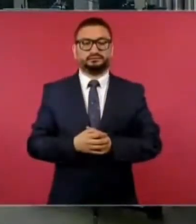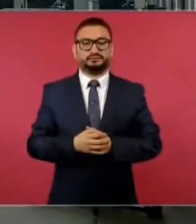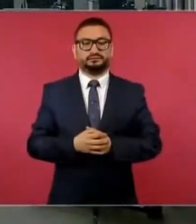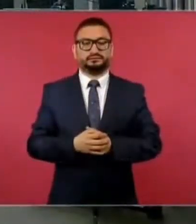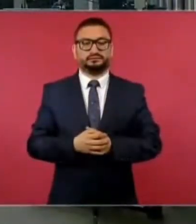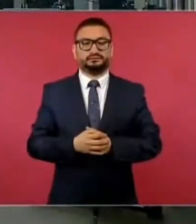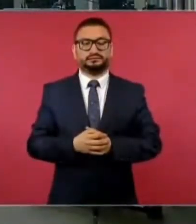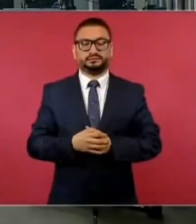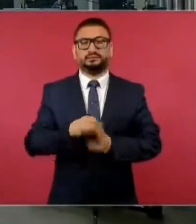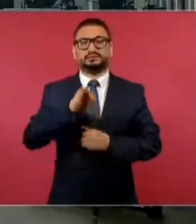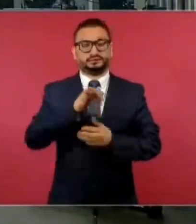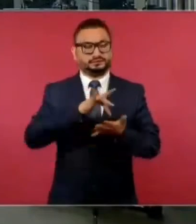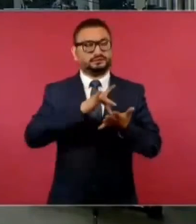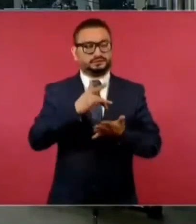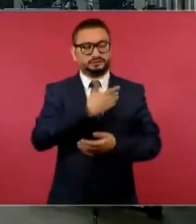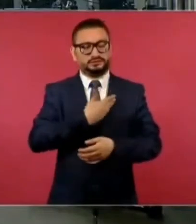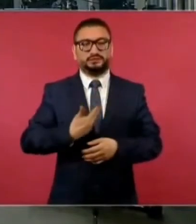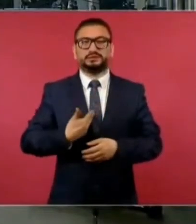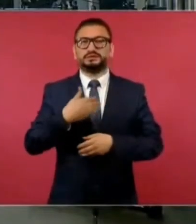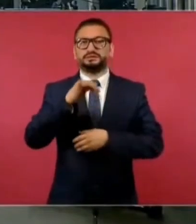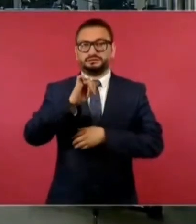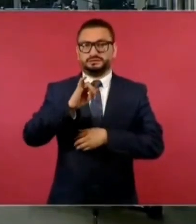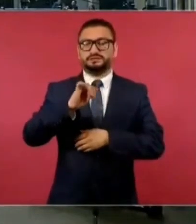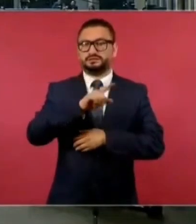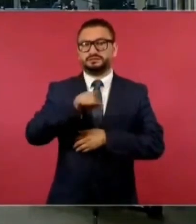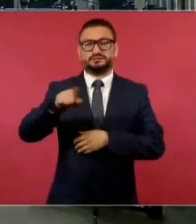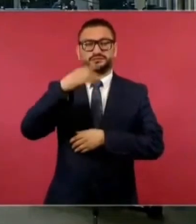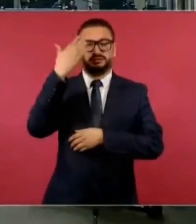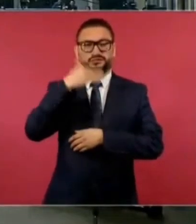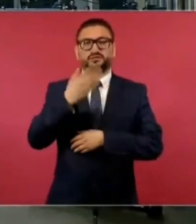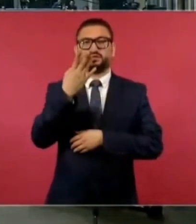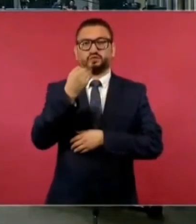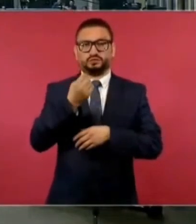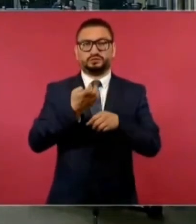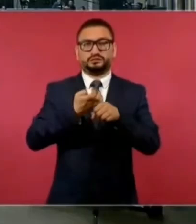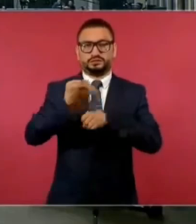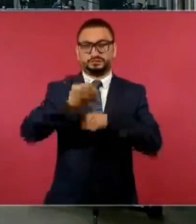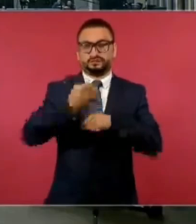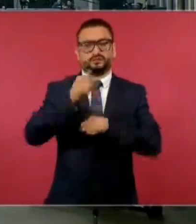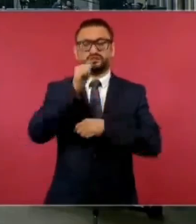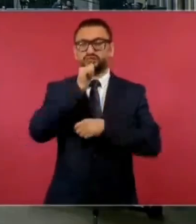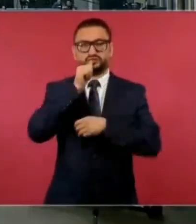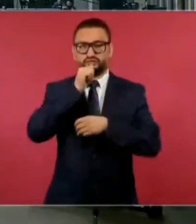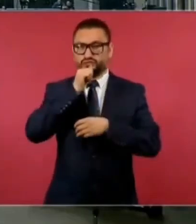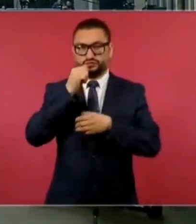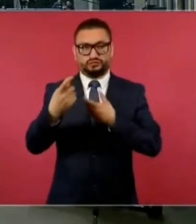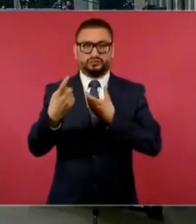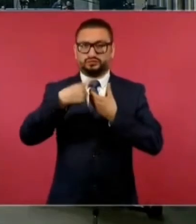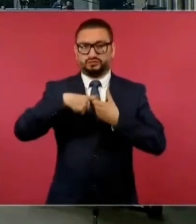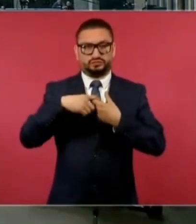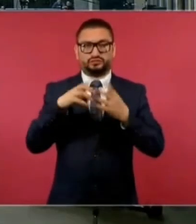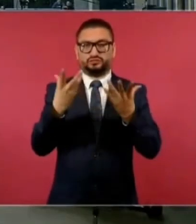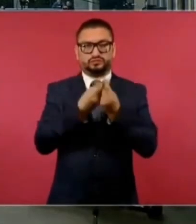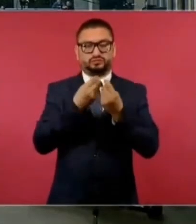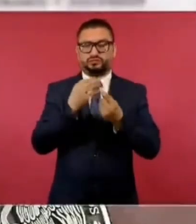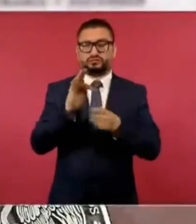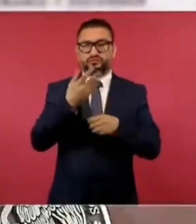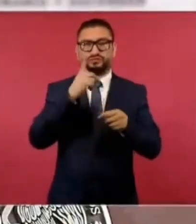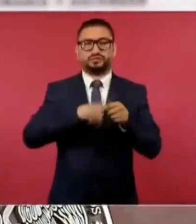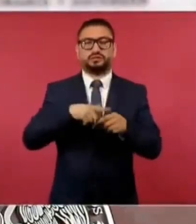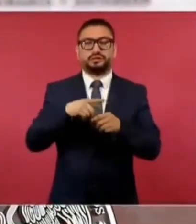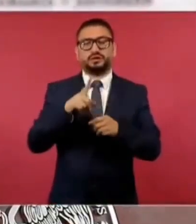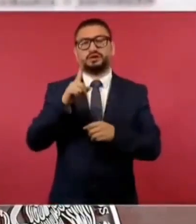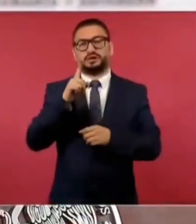Sí, muchas gracias, presidente. Efectivamente, como saben, hay 9 estados que aún no se han federalizado: